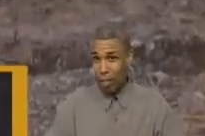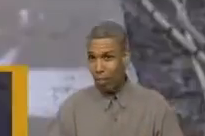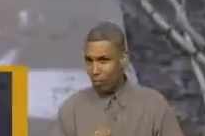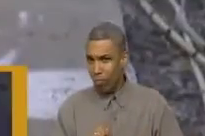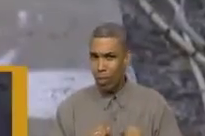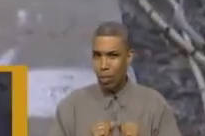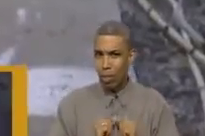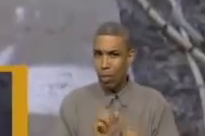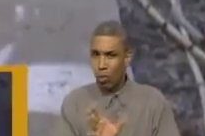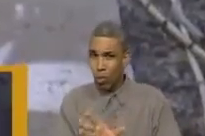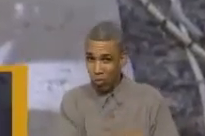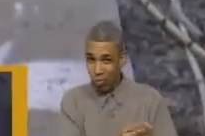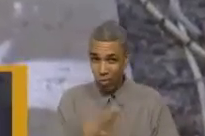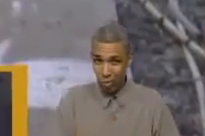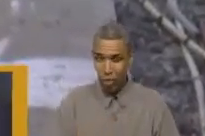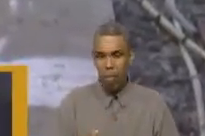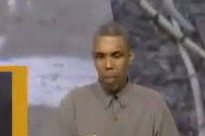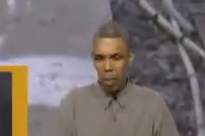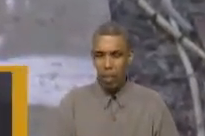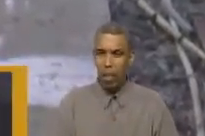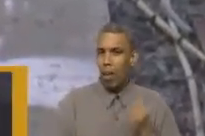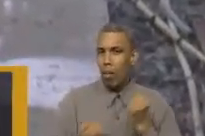ciudadano. Pues para eso necesitamos